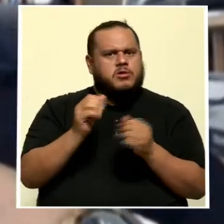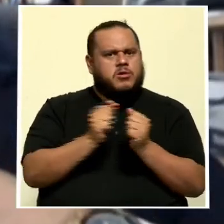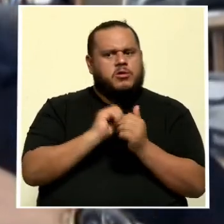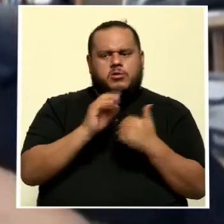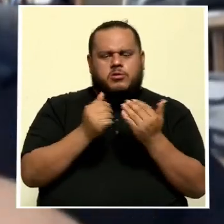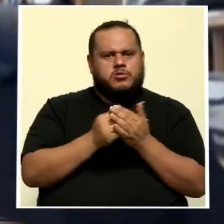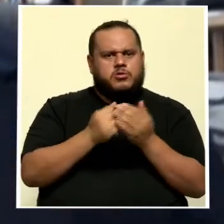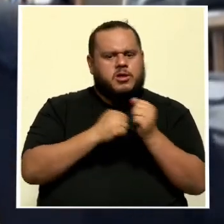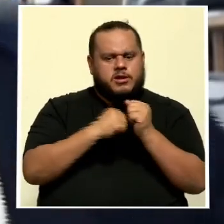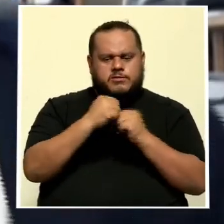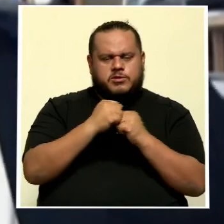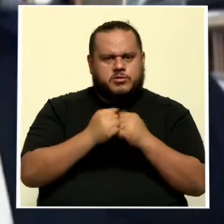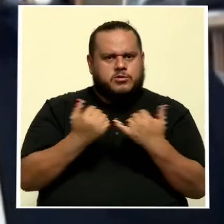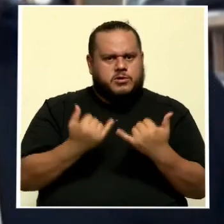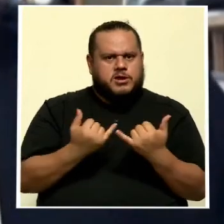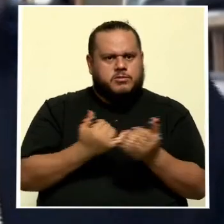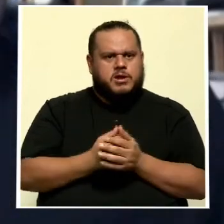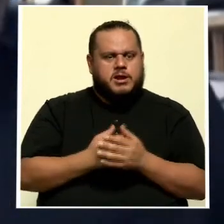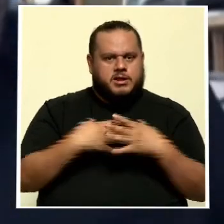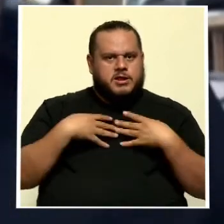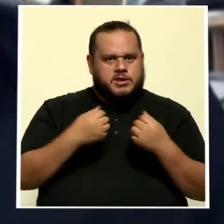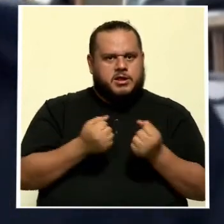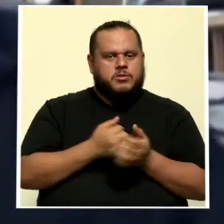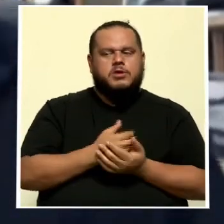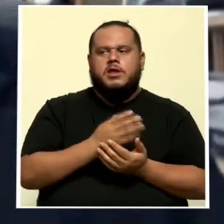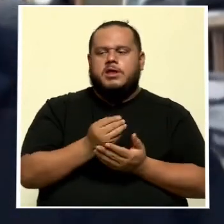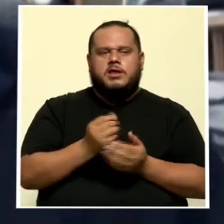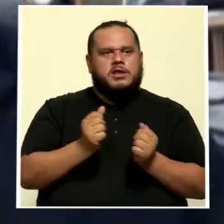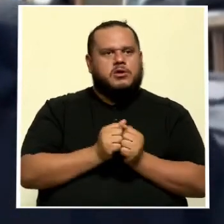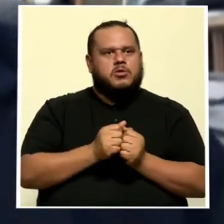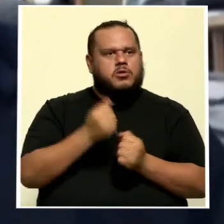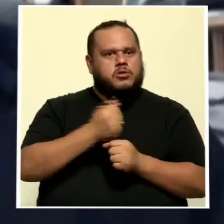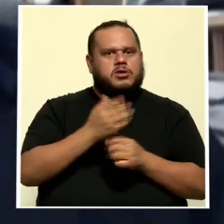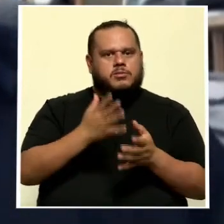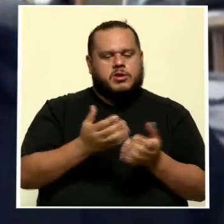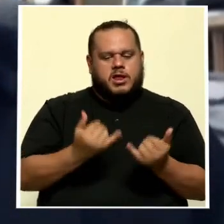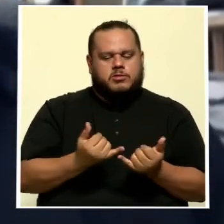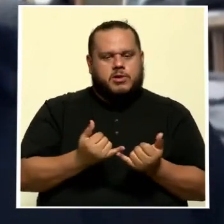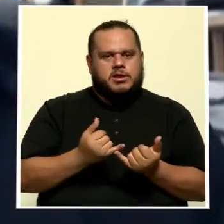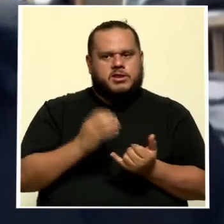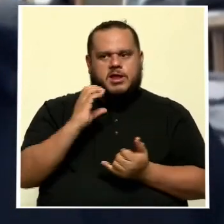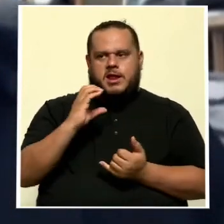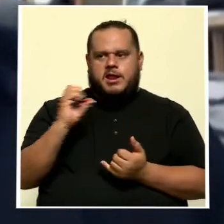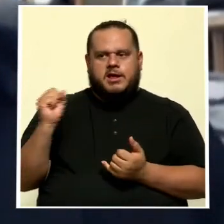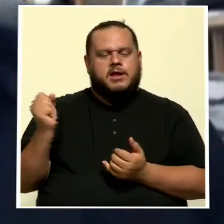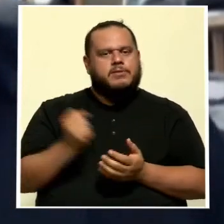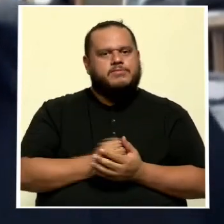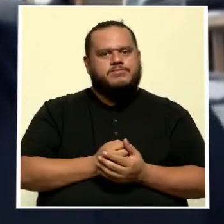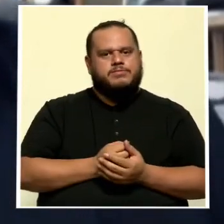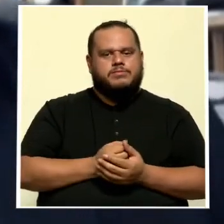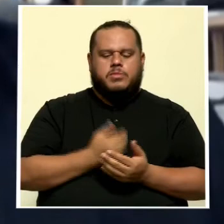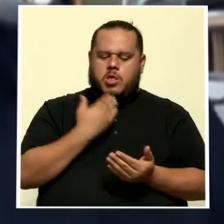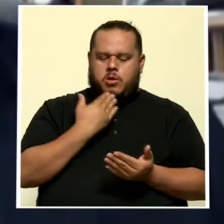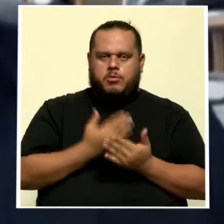la infraestructura actual de salud y con los empleados actuales de la Caja?